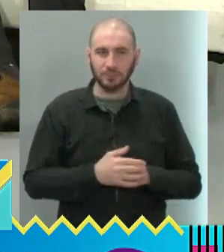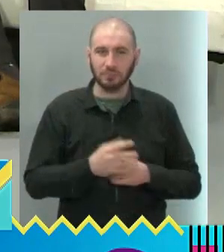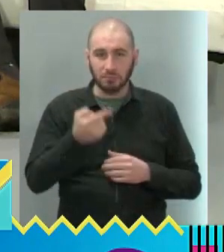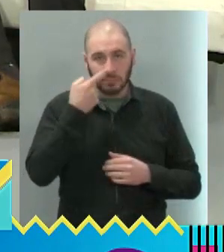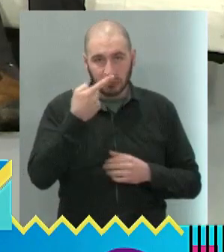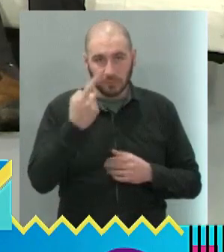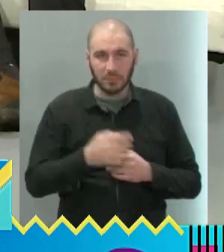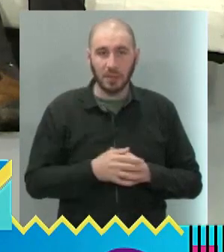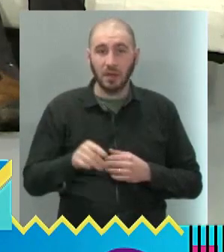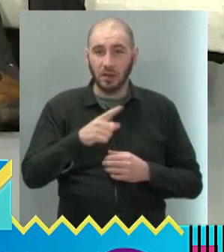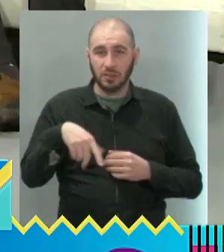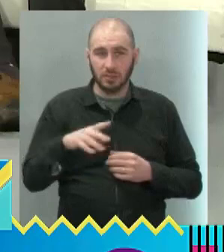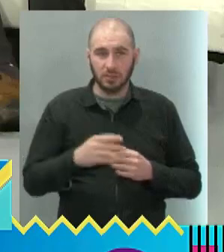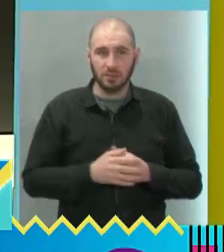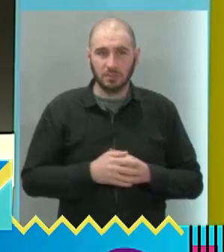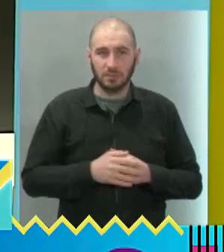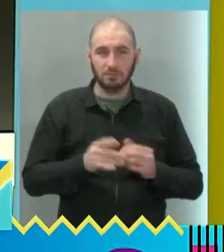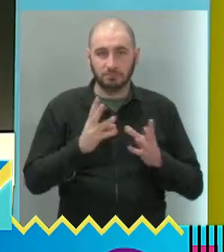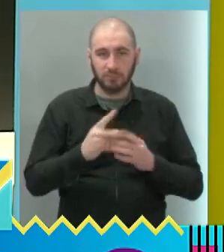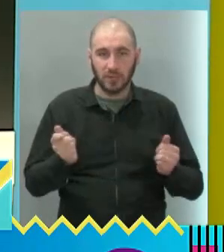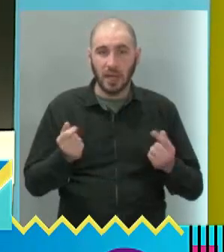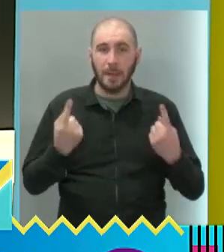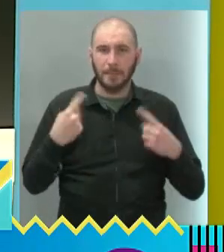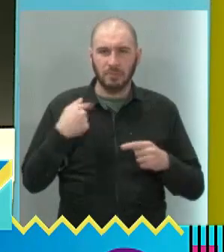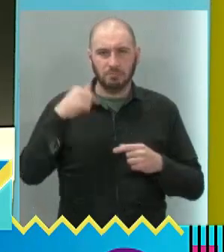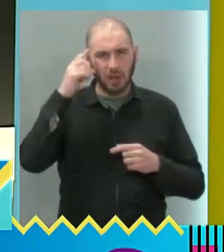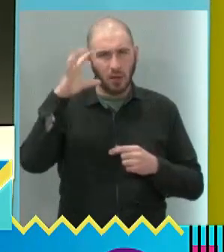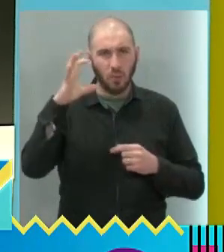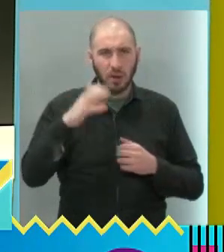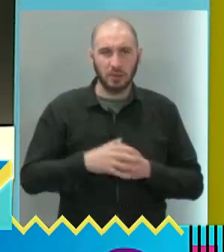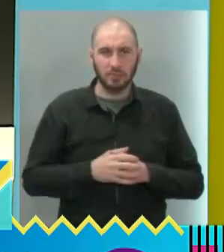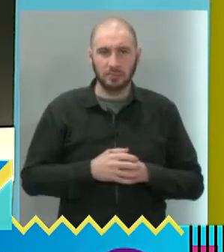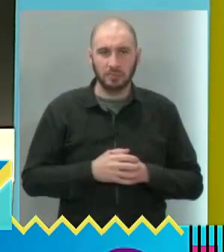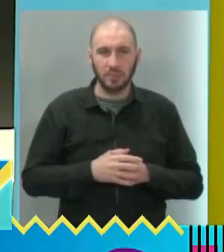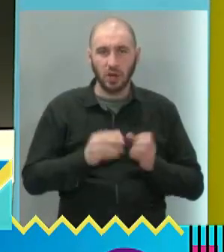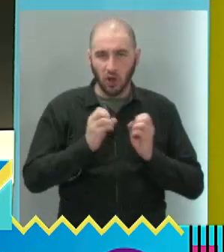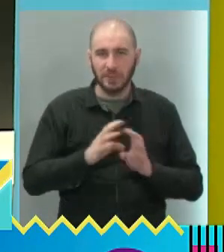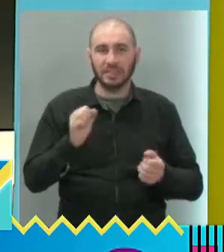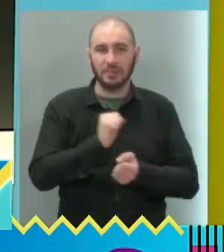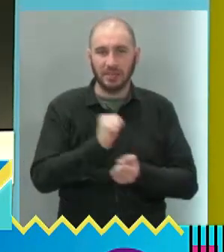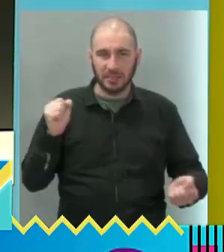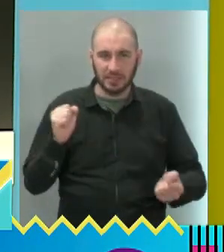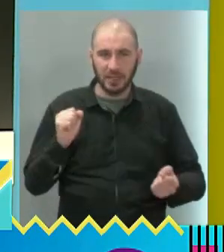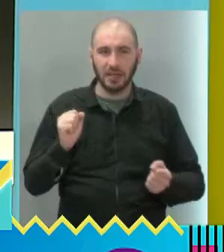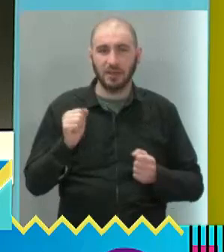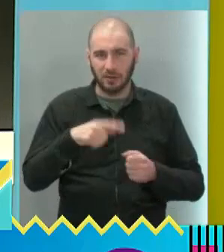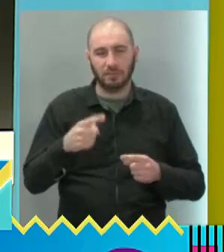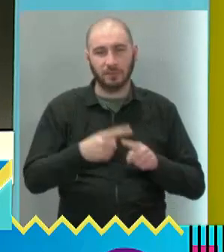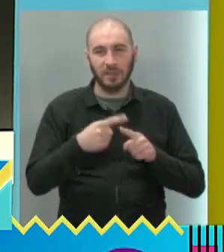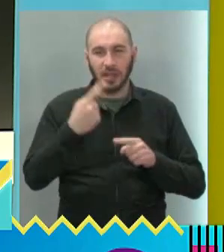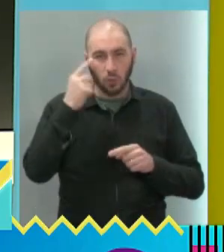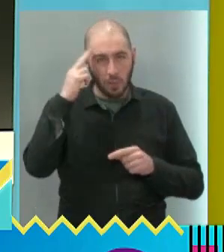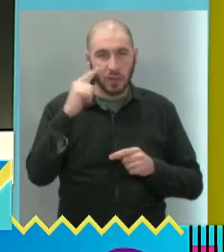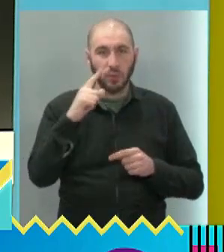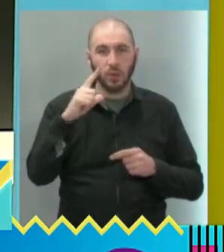que interesante. Nosotros nos tenemos que ir, pero me quiero quedar con eso. Si bien nace una independencia, como bien celebramos este 9 de